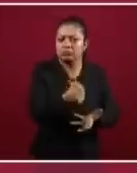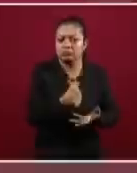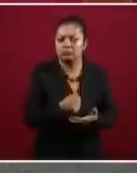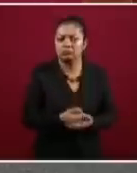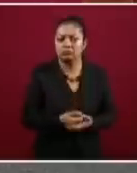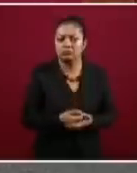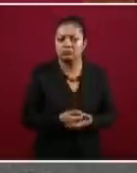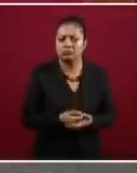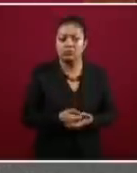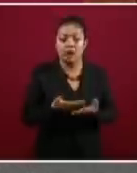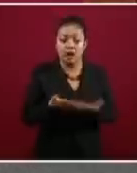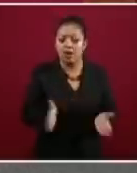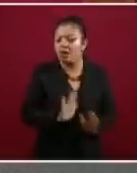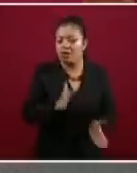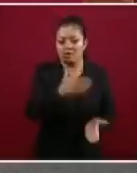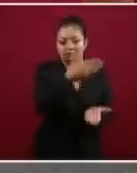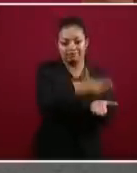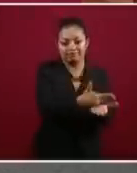Entonces, ya no,